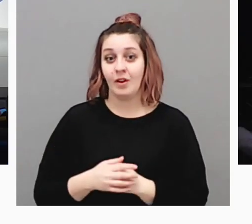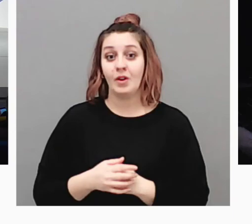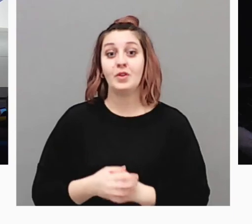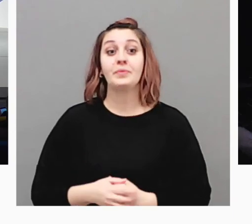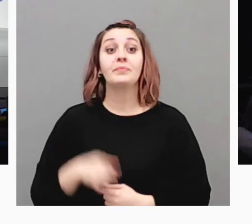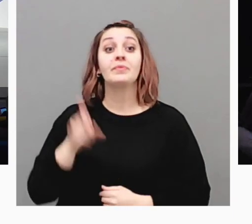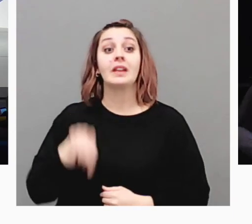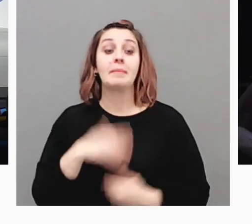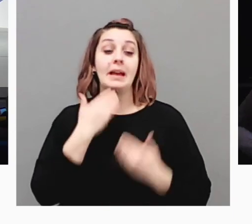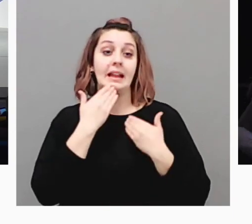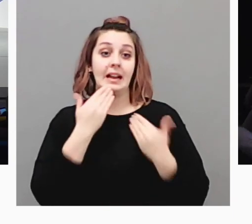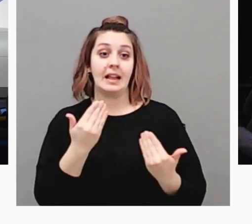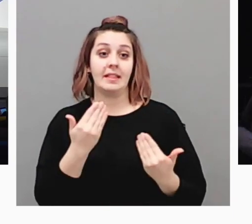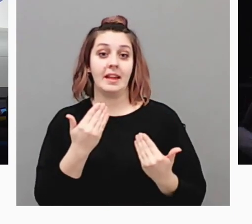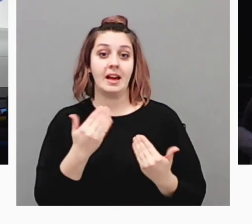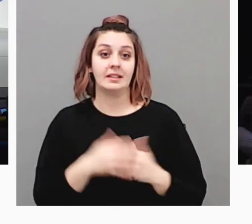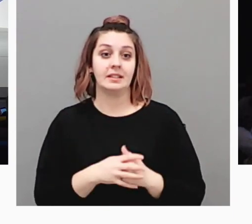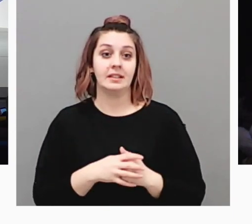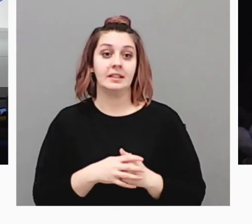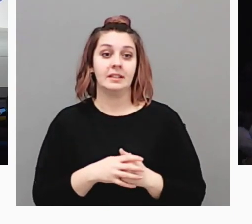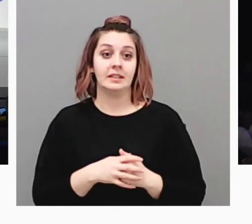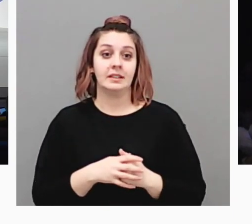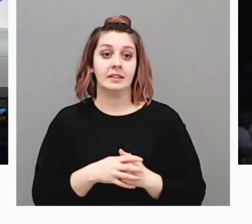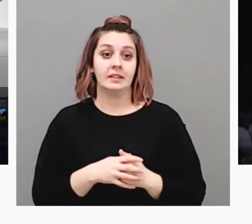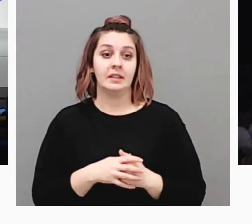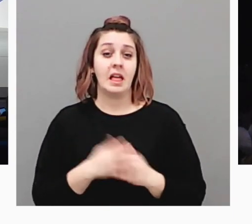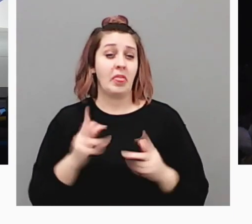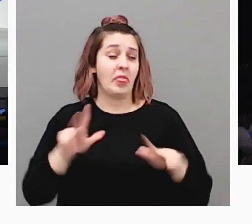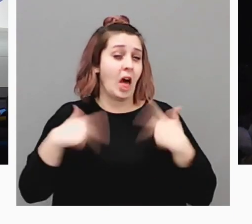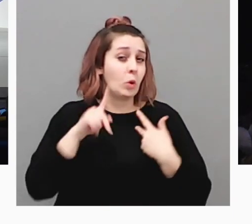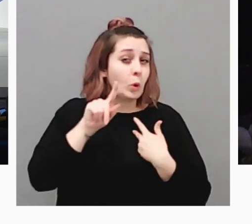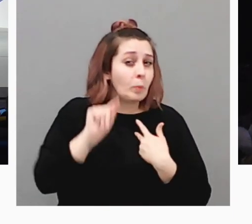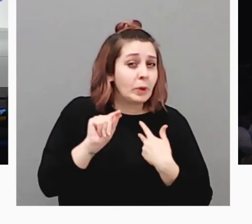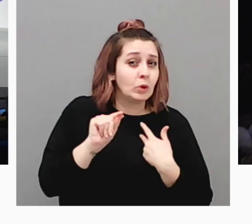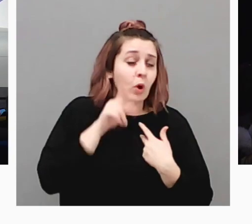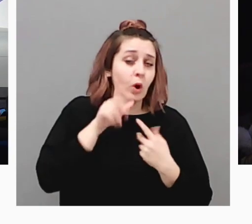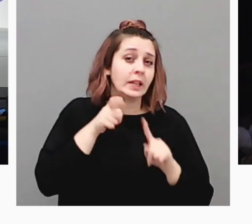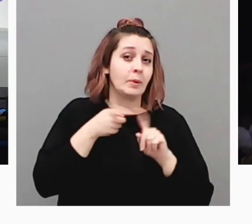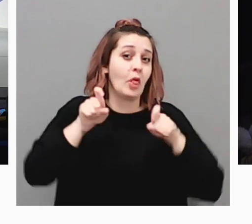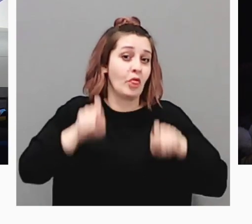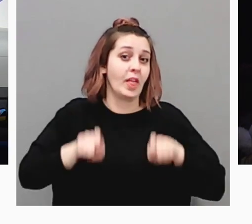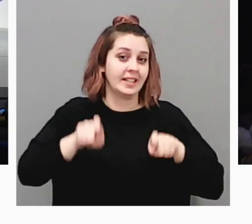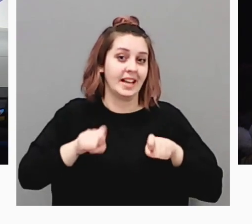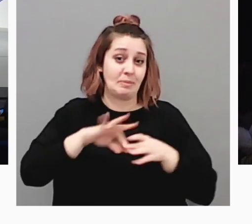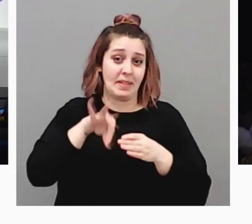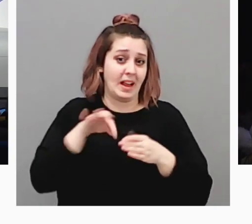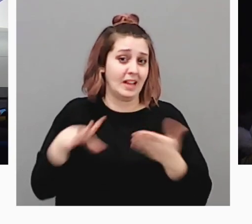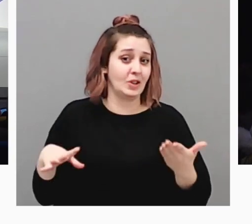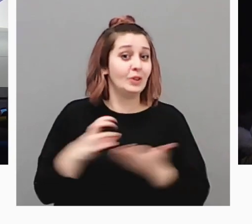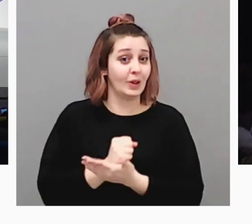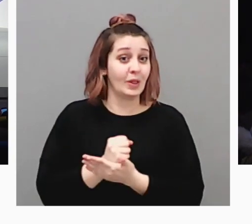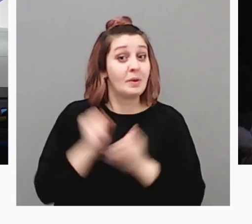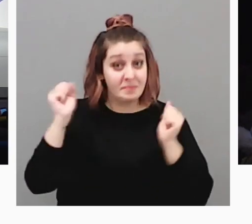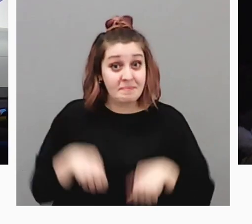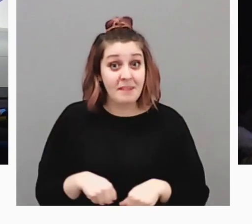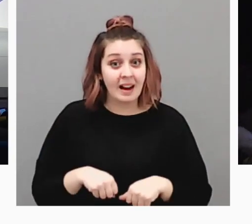nosotros. Os pido que nos dejéis unos minutitos para hacer una pausa. Nos vamos a tomar un café todos, si os parece,